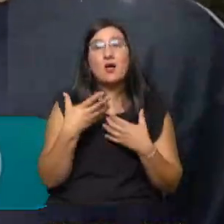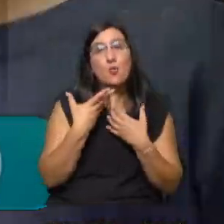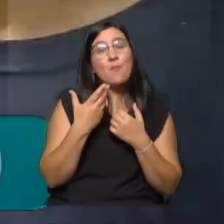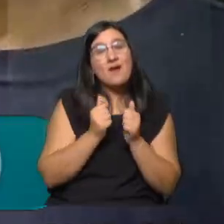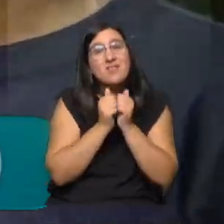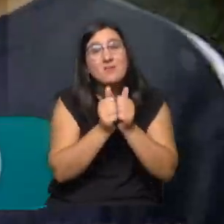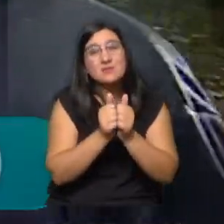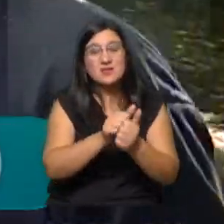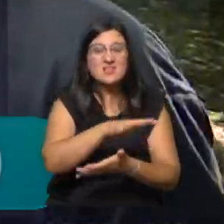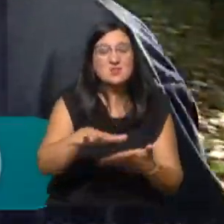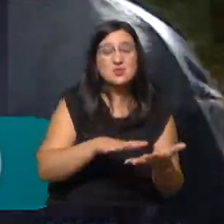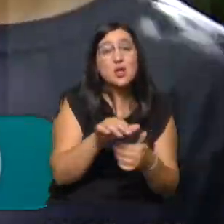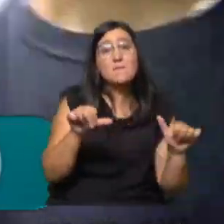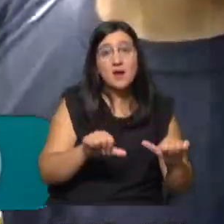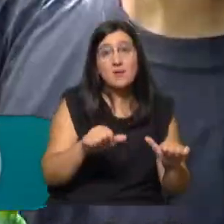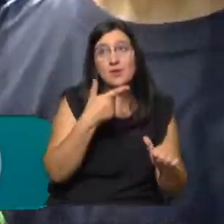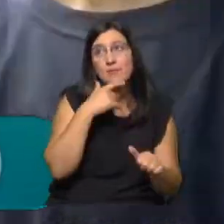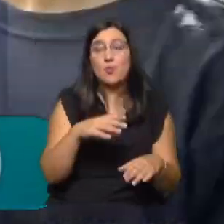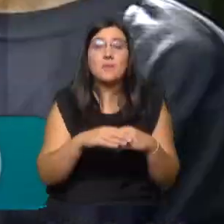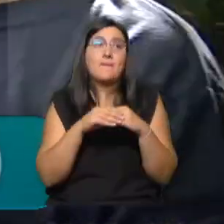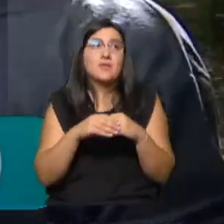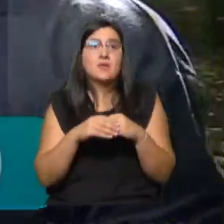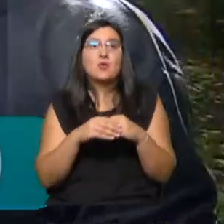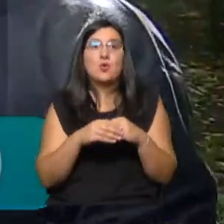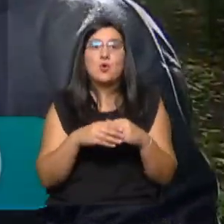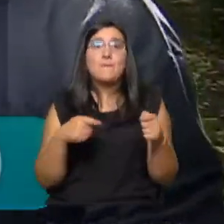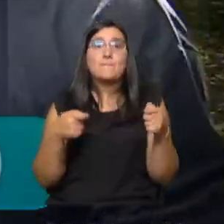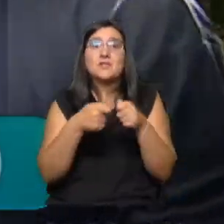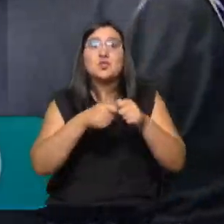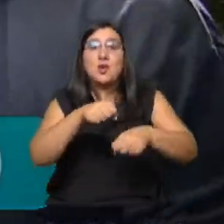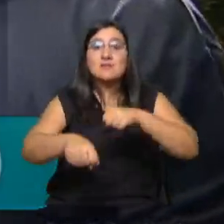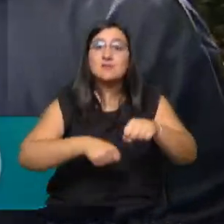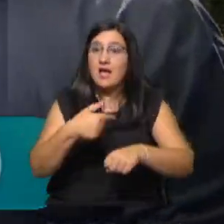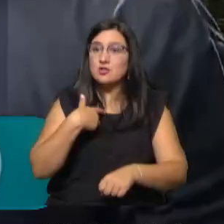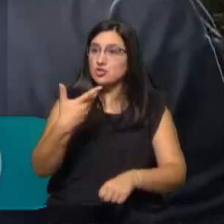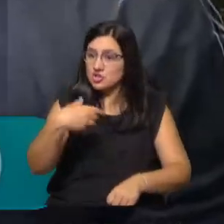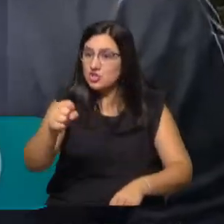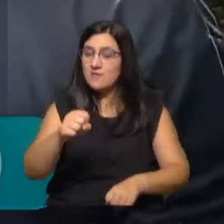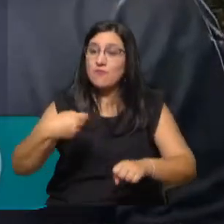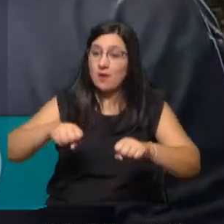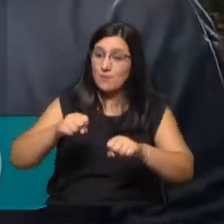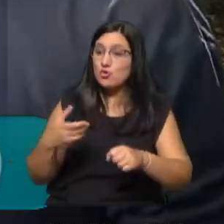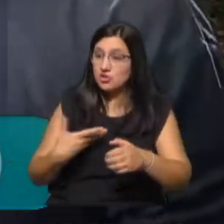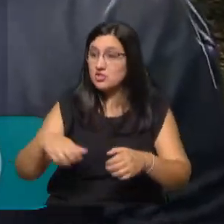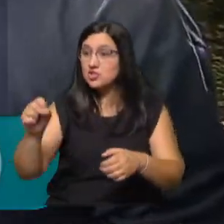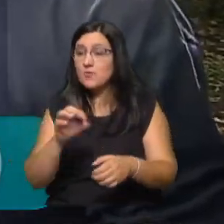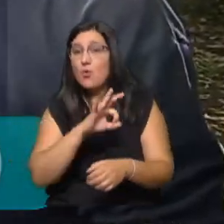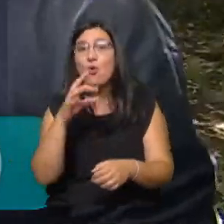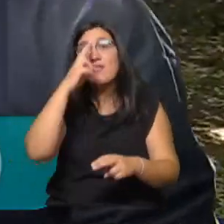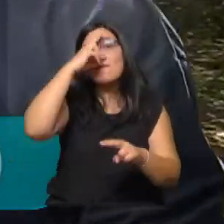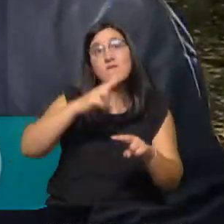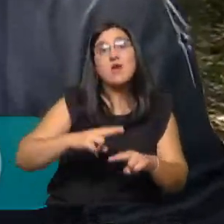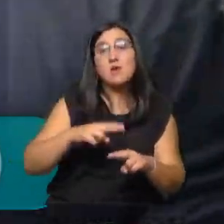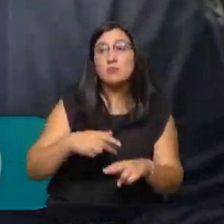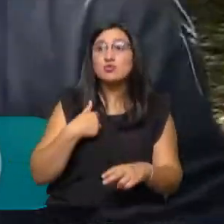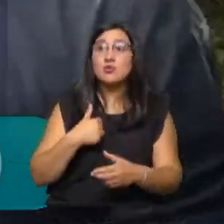buenas. ¿Viste cuando un amigo de repente, no sé, pincha la bici? Bueno, yo te arrimo hasta ahí, tengo una motito, te arrimo hasta ahí. ¿Algún tema de enfermedad? Bueno,